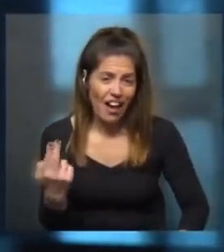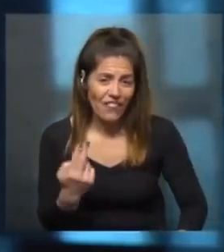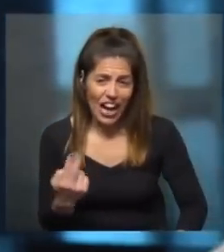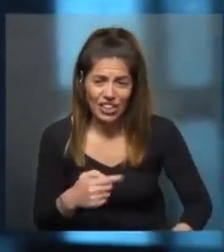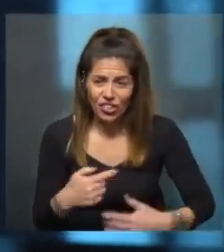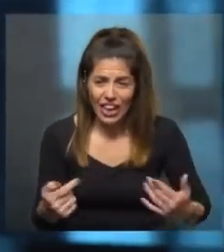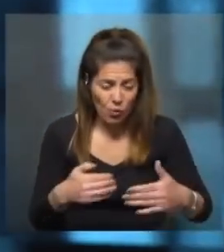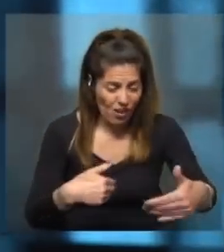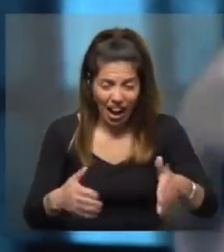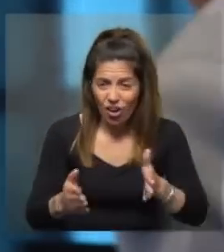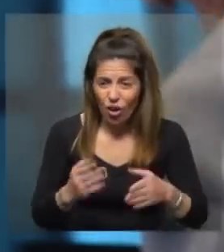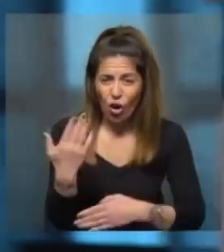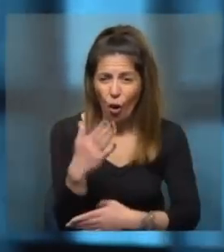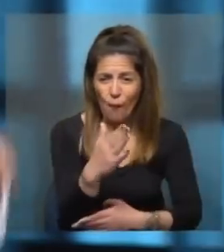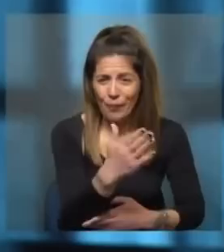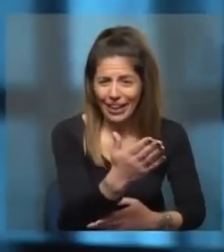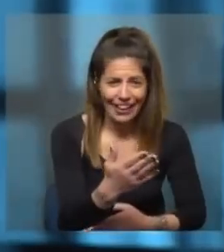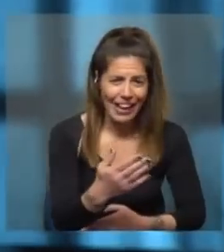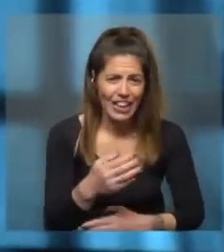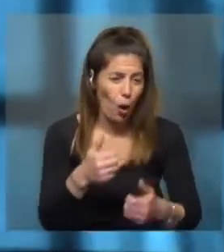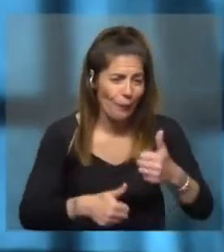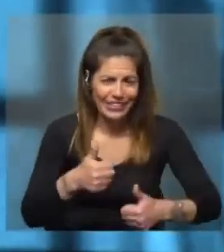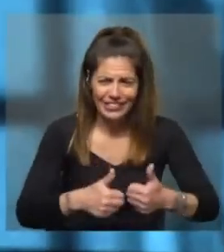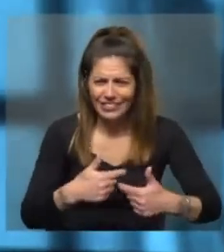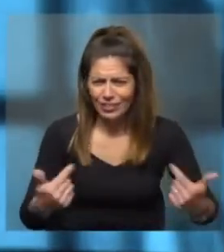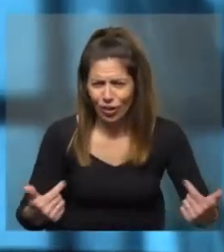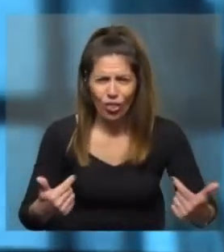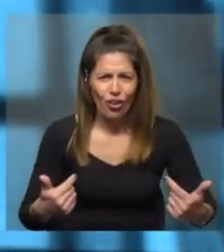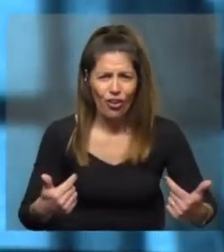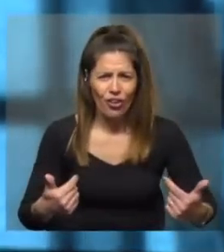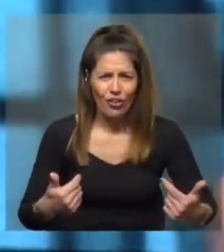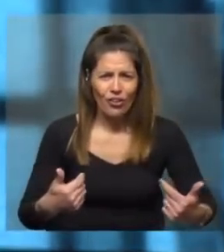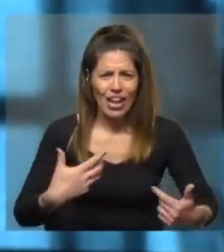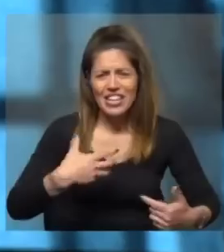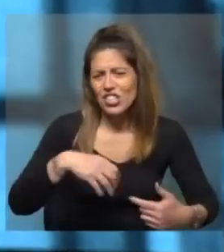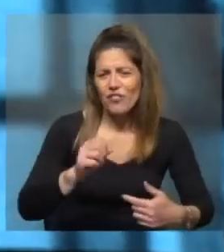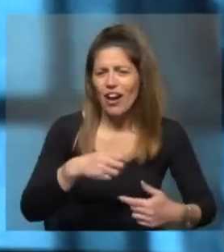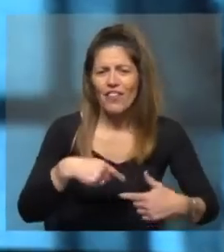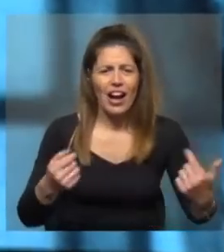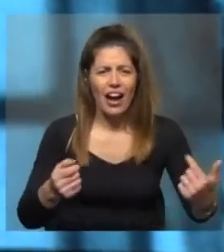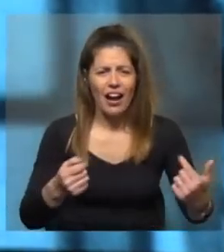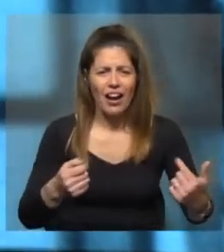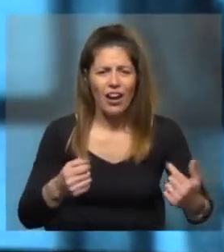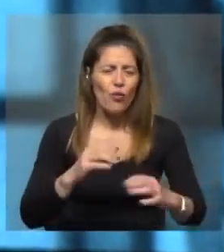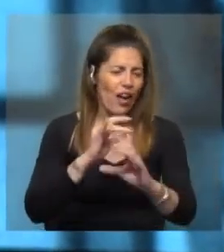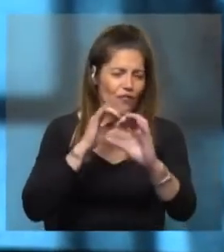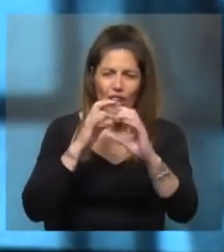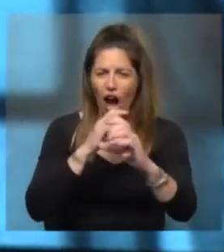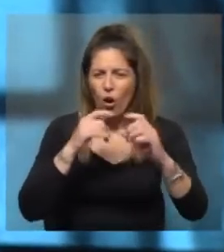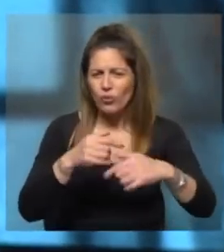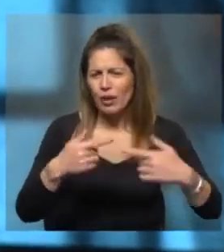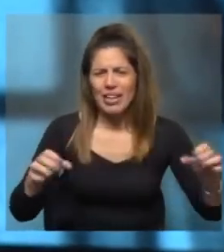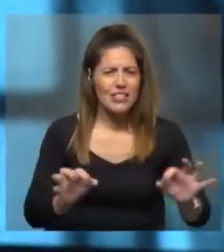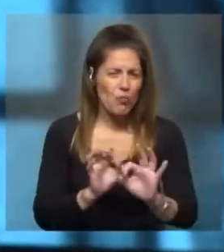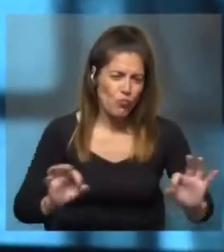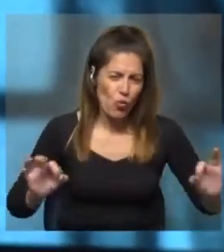llamaba era un cajón con vela y él corría regatas y llevaba un trombón o una melódica una flauta para ir tocando